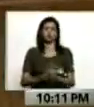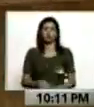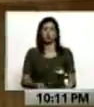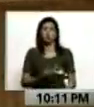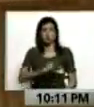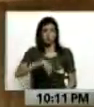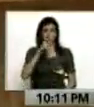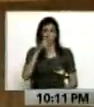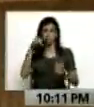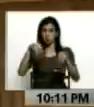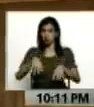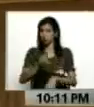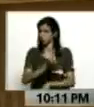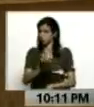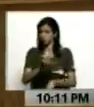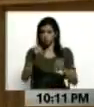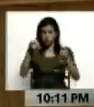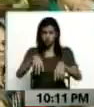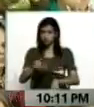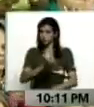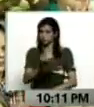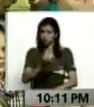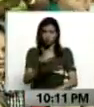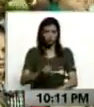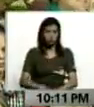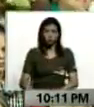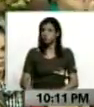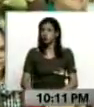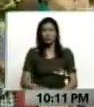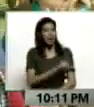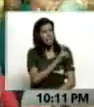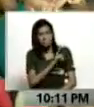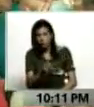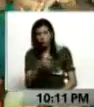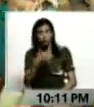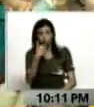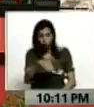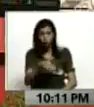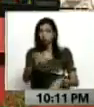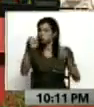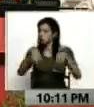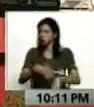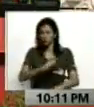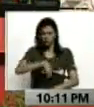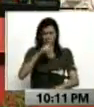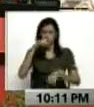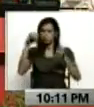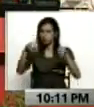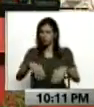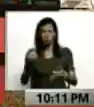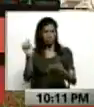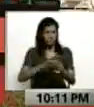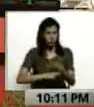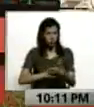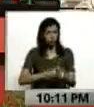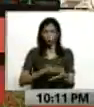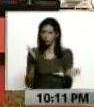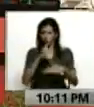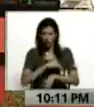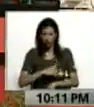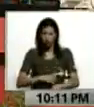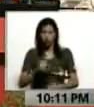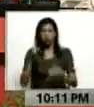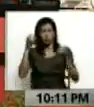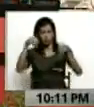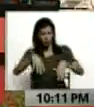levantar Nicolás no ha renunciado no Va a renunciar Nicolás no abandonado el cargo